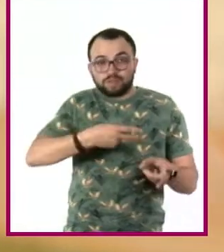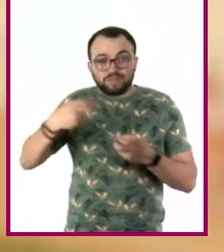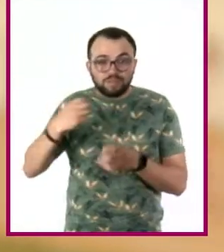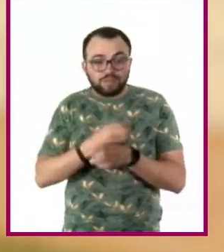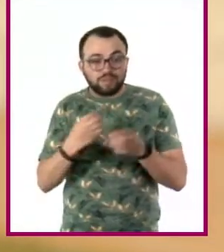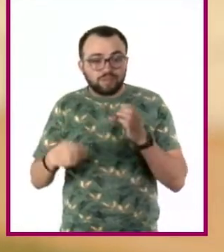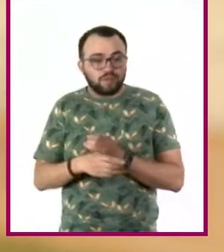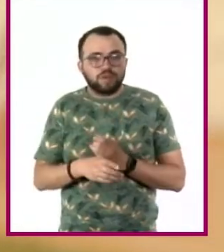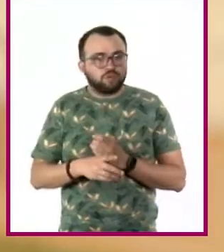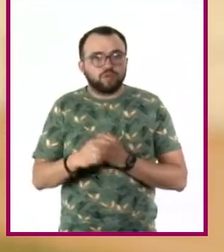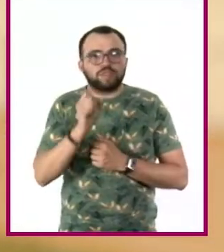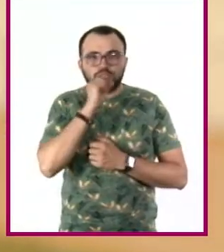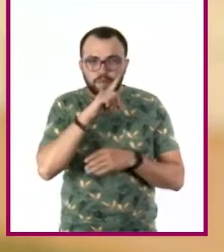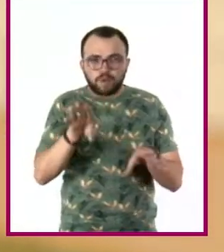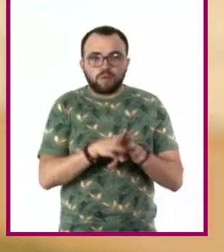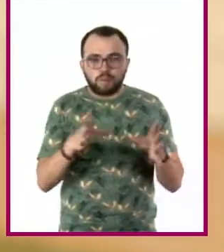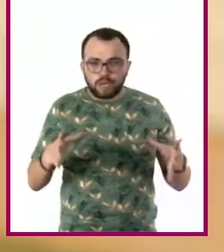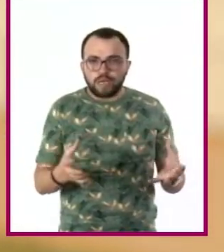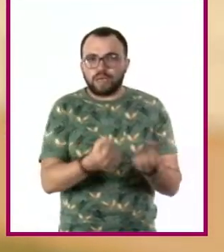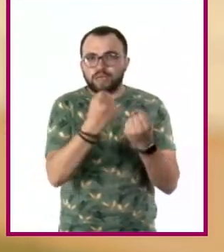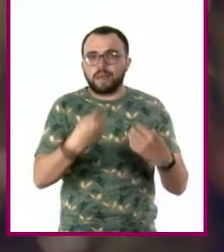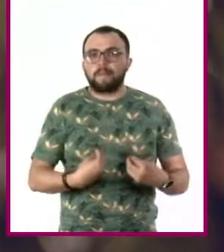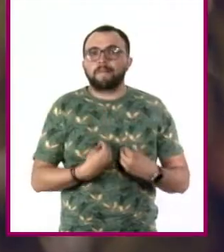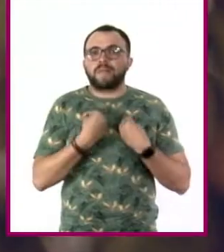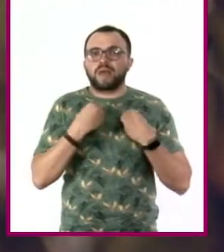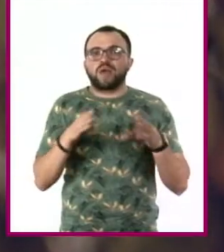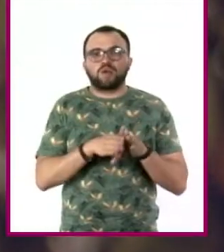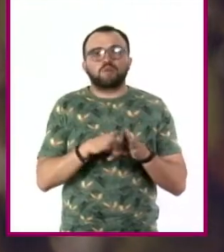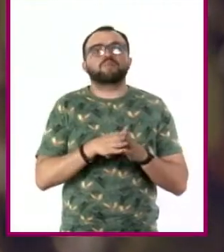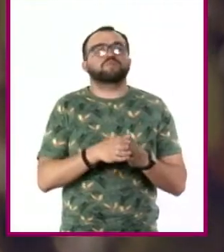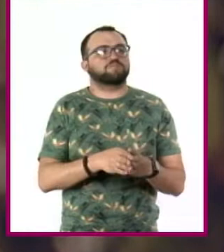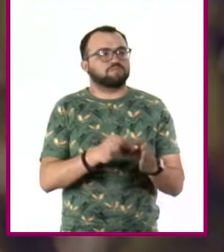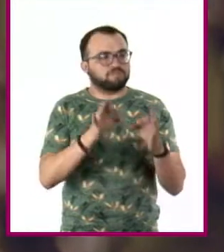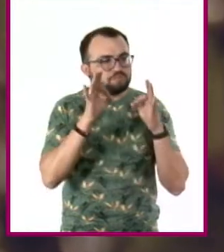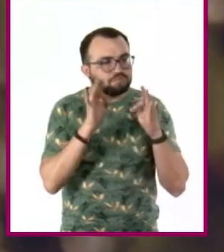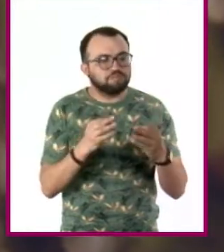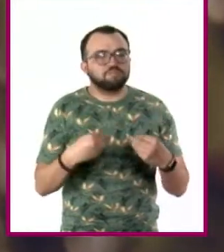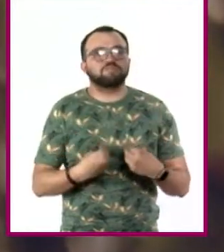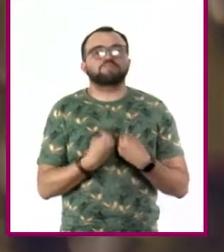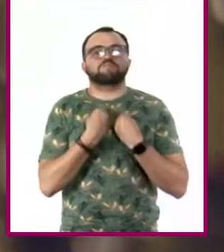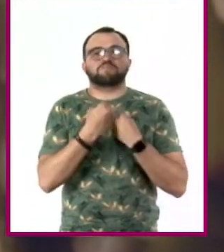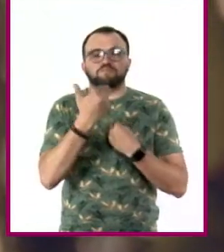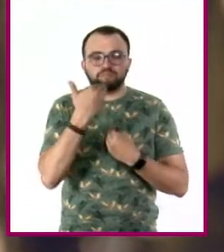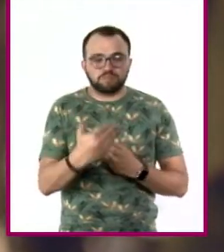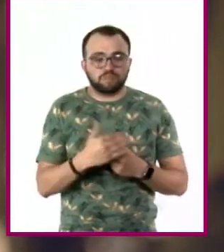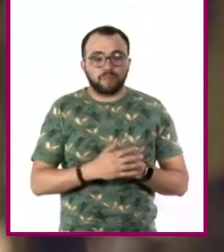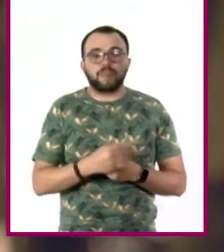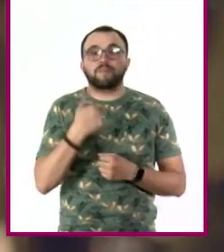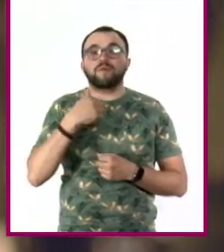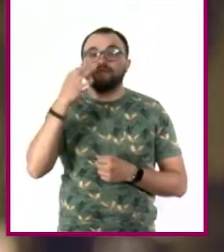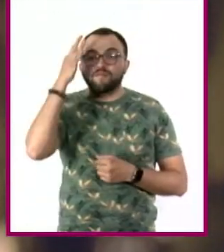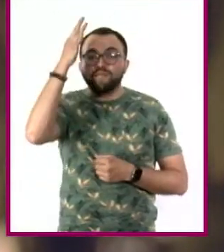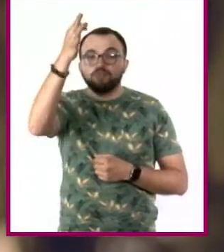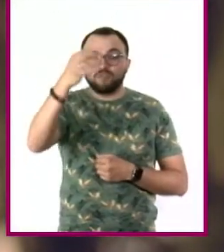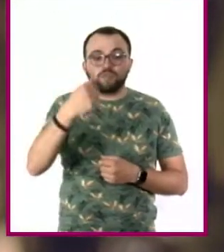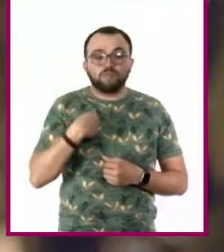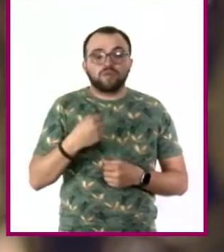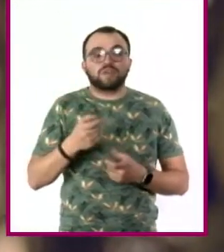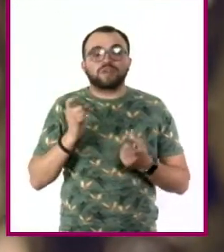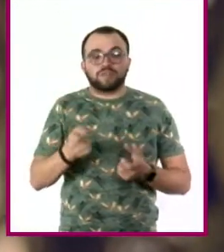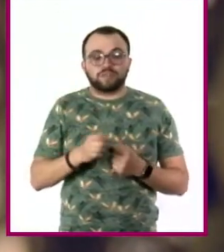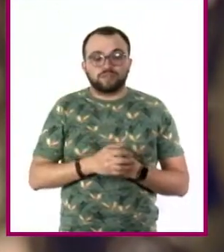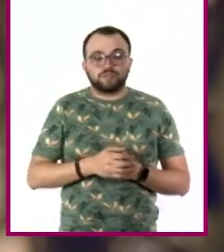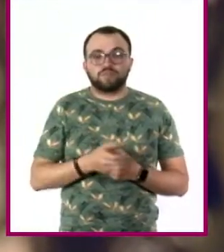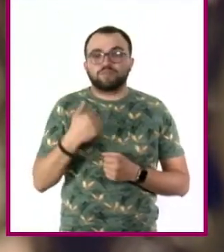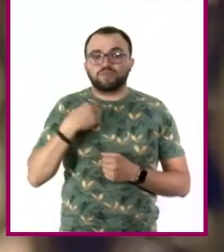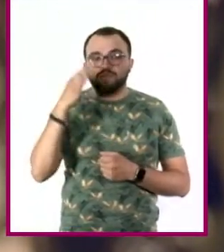que nos garantice una vida con dignidad. Para mí la seguridad es tener la garantía de mi futuro, tener la garantía del